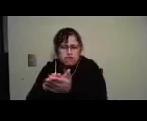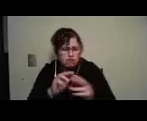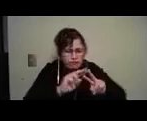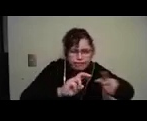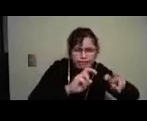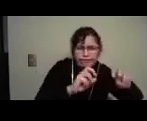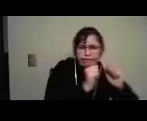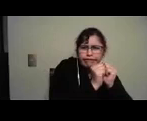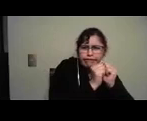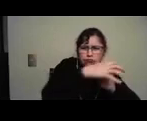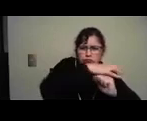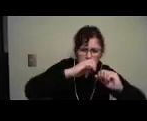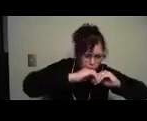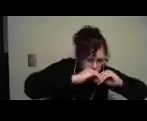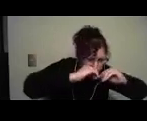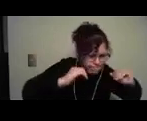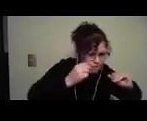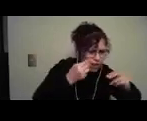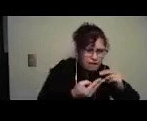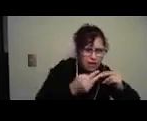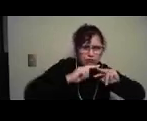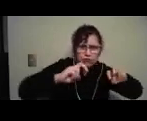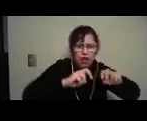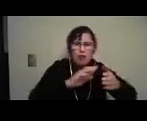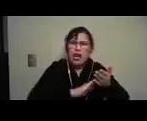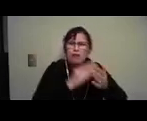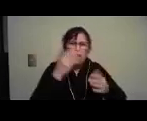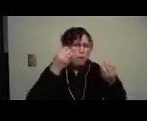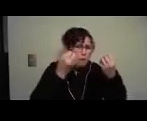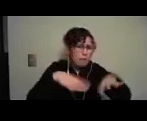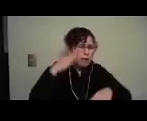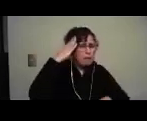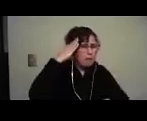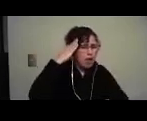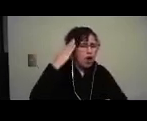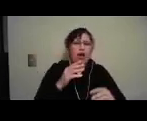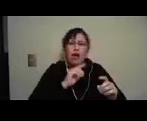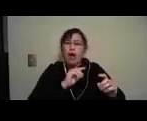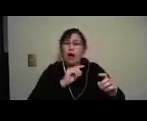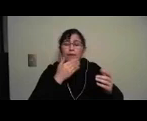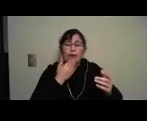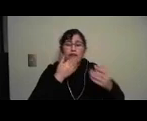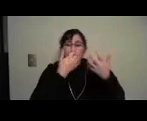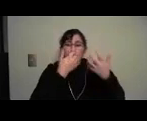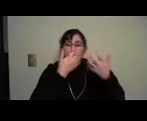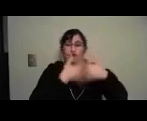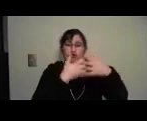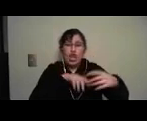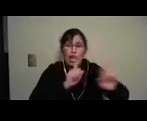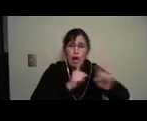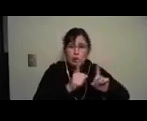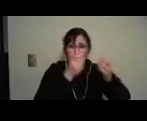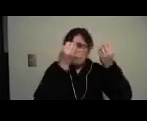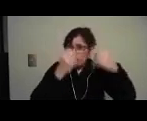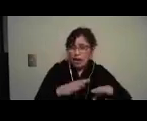a pérdida de memoria, a desorientación, pérdida de función ejecutiva, ¿cierto? Notó que a nivel